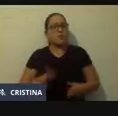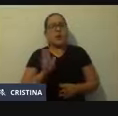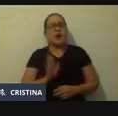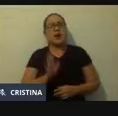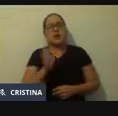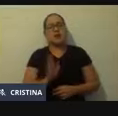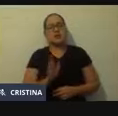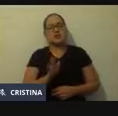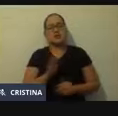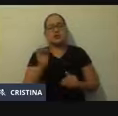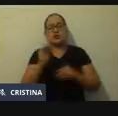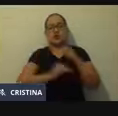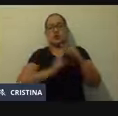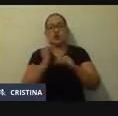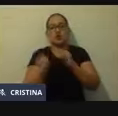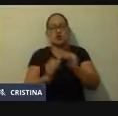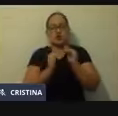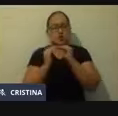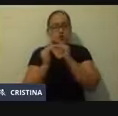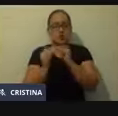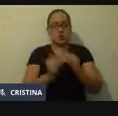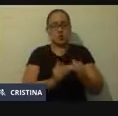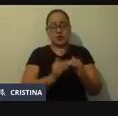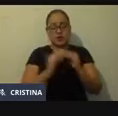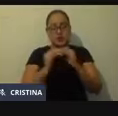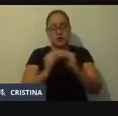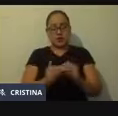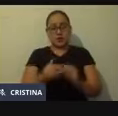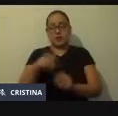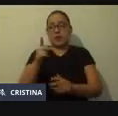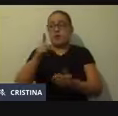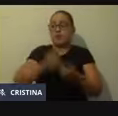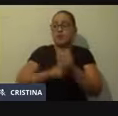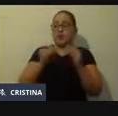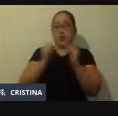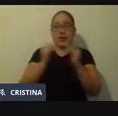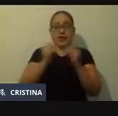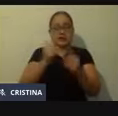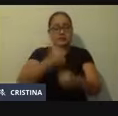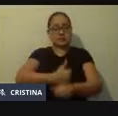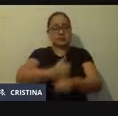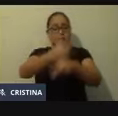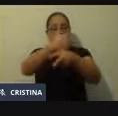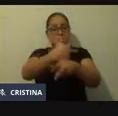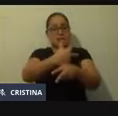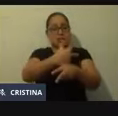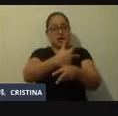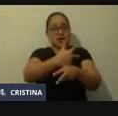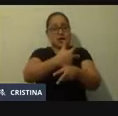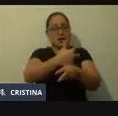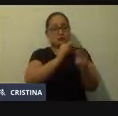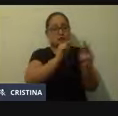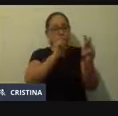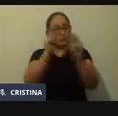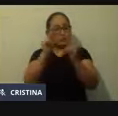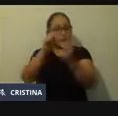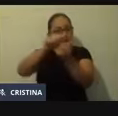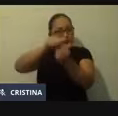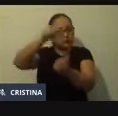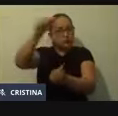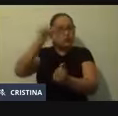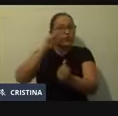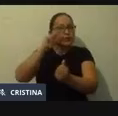de condiciones, estar con videoconferencias en sus casas, pues ya ese ojo público que es